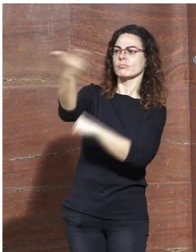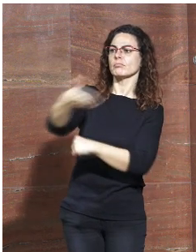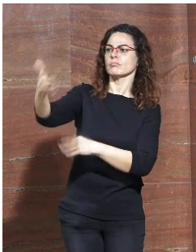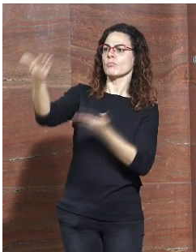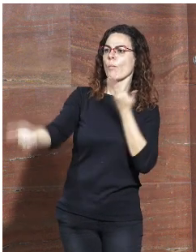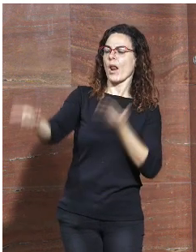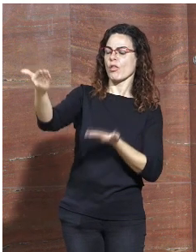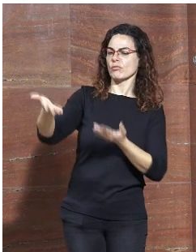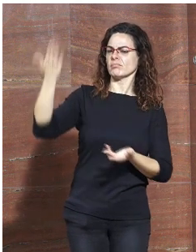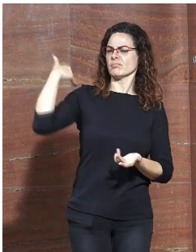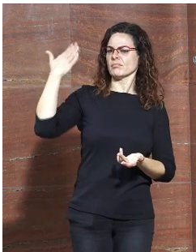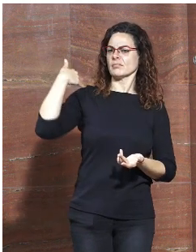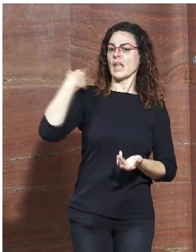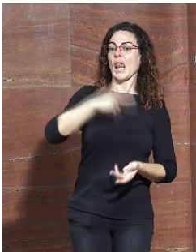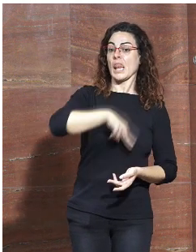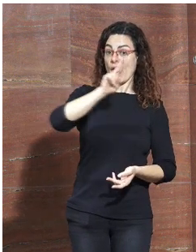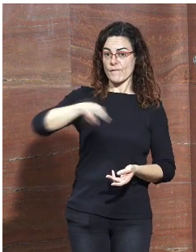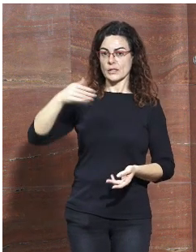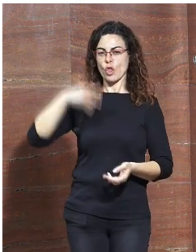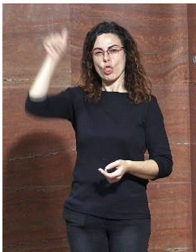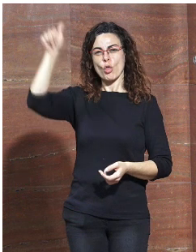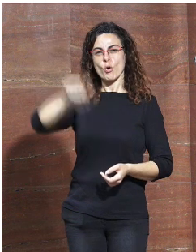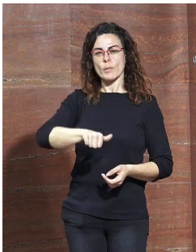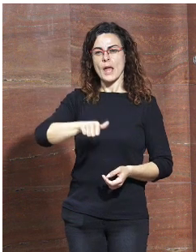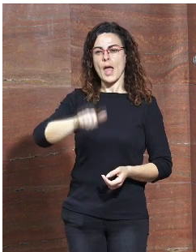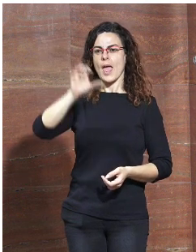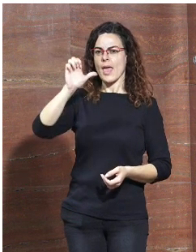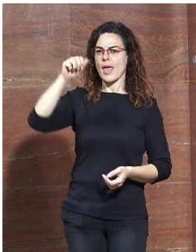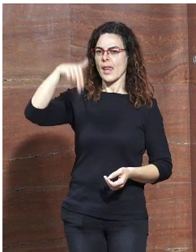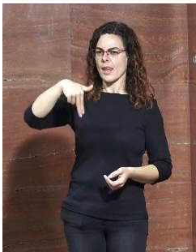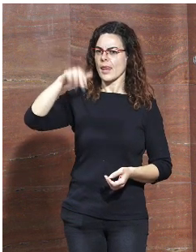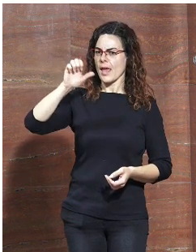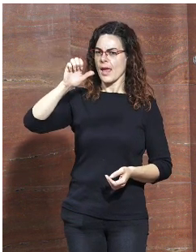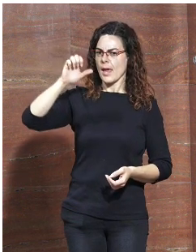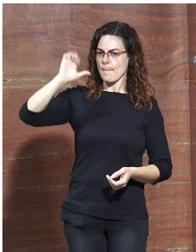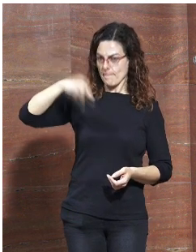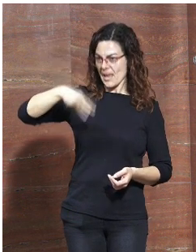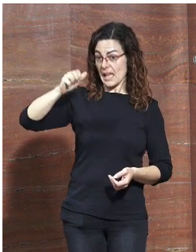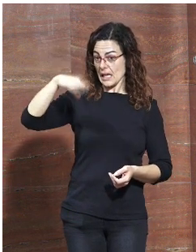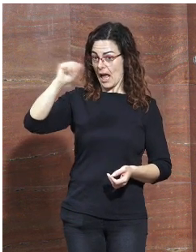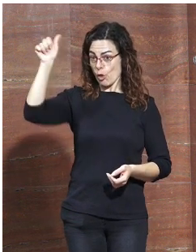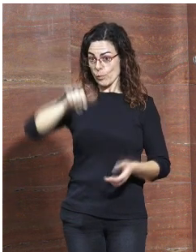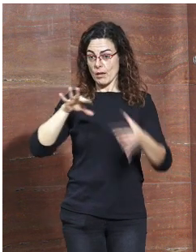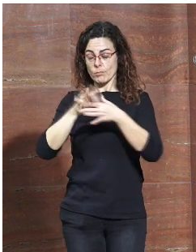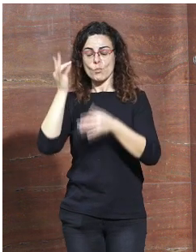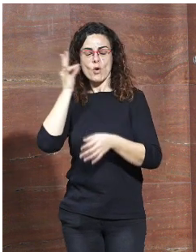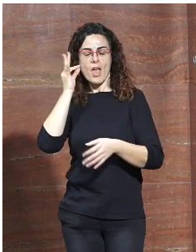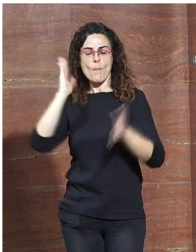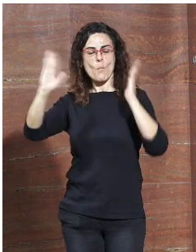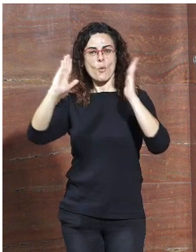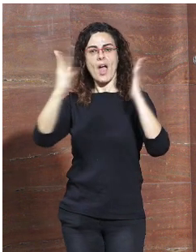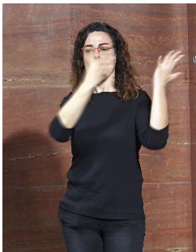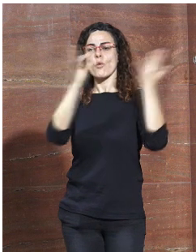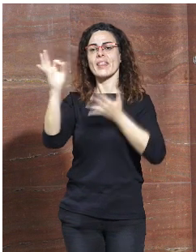Netflix, veía el documental de Nevenka, que es un documental de una mujer que a finales de los años